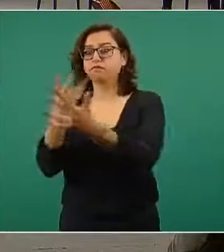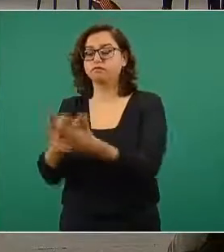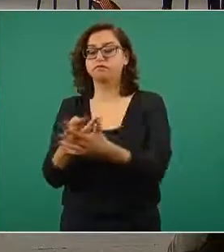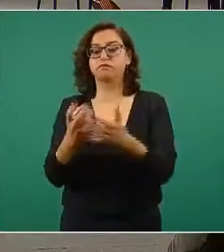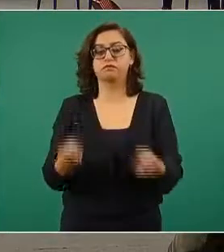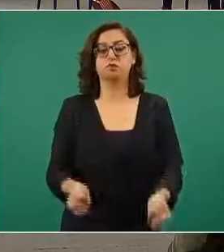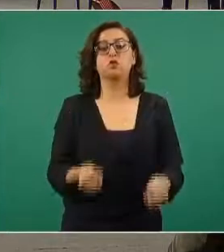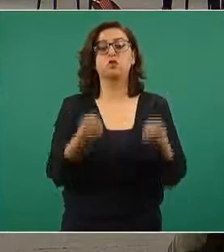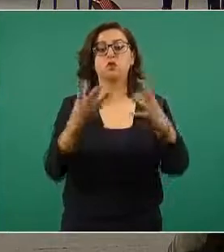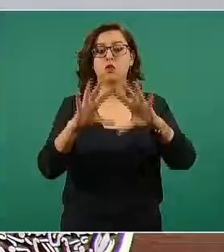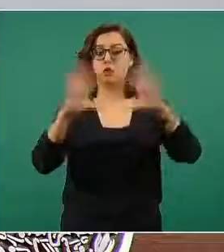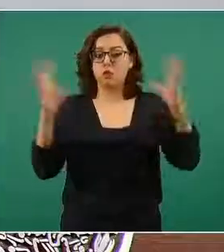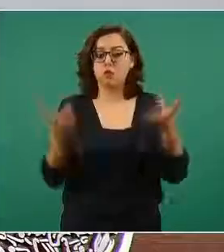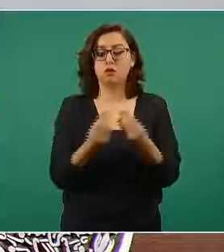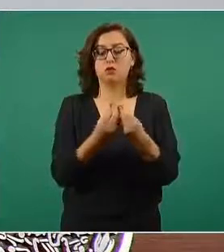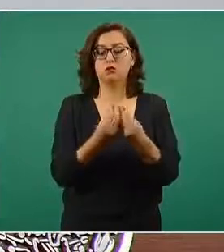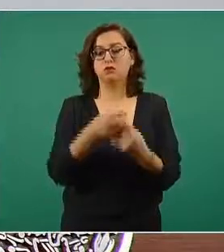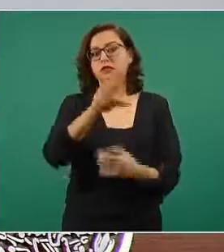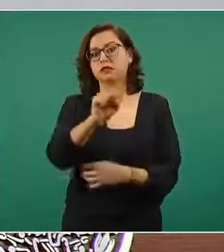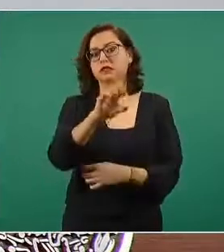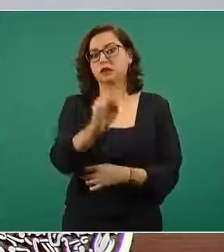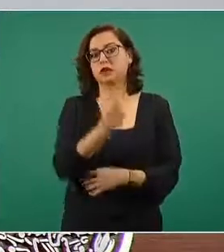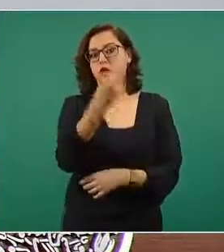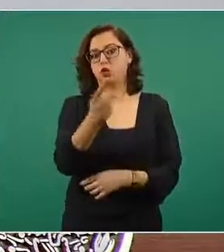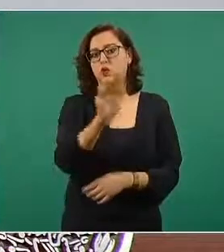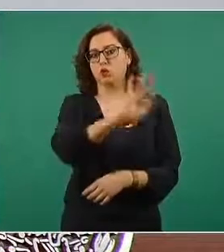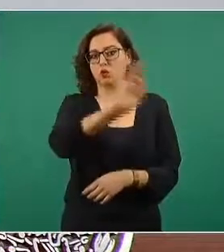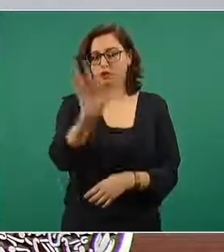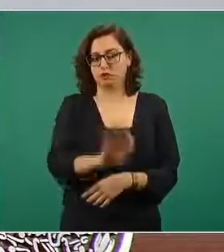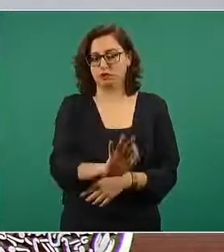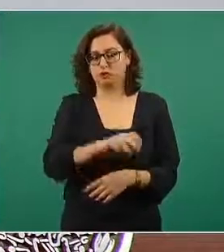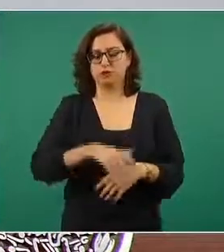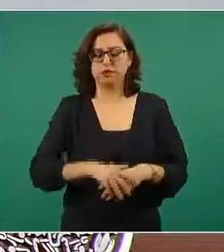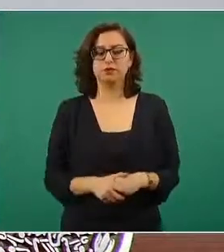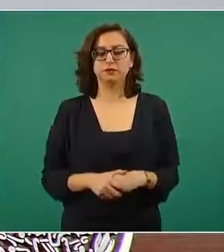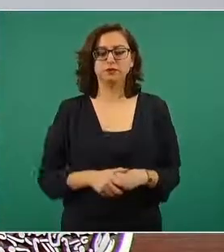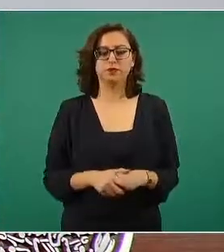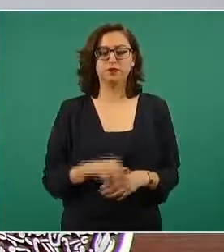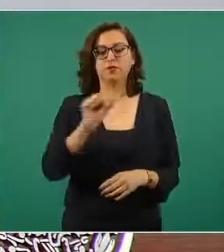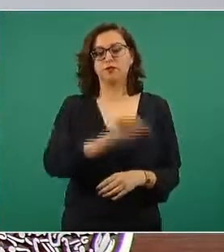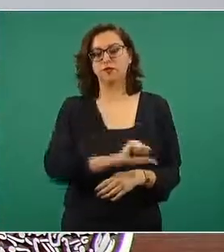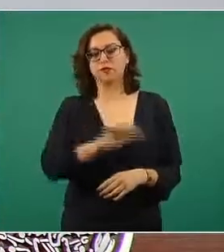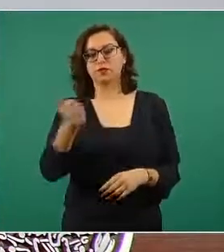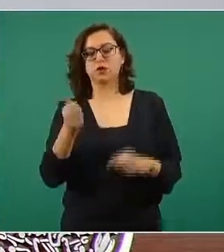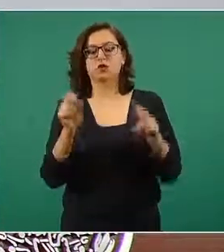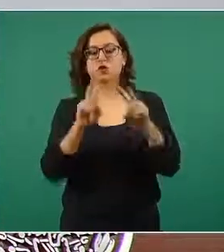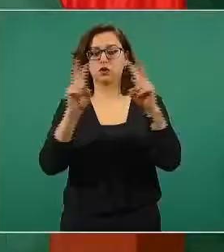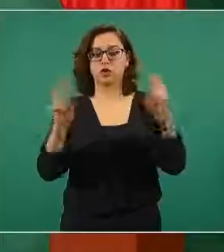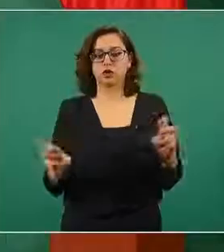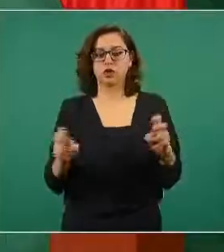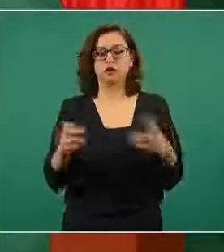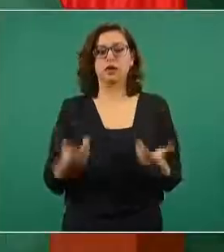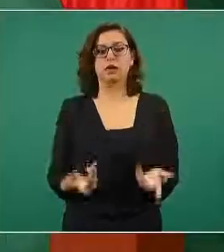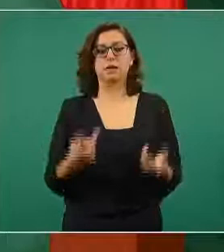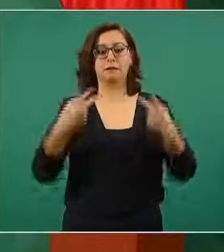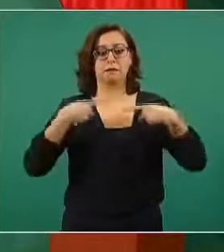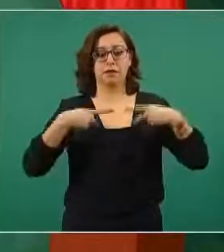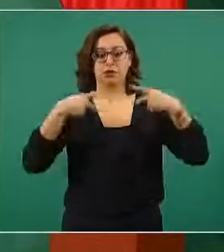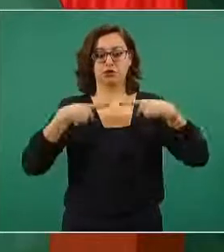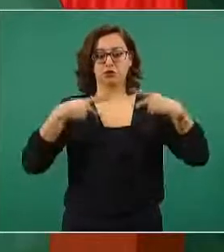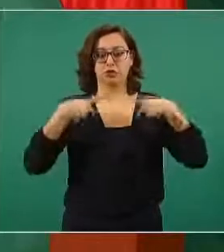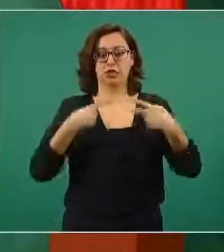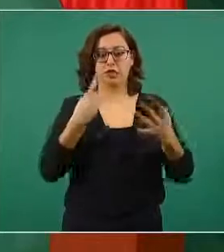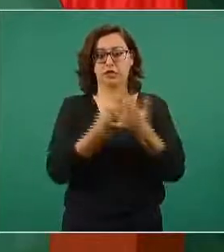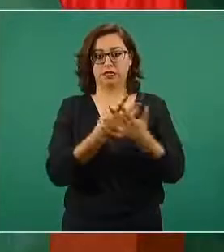llega al 61%. Otro de los asuntos a destacar es el gasto anual por persona privada de la